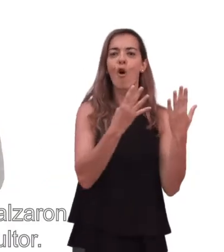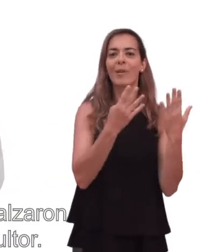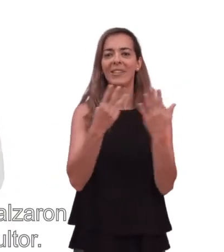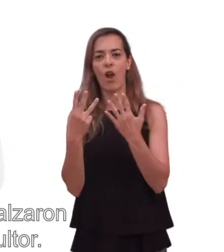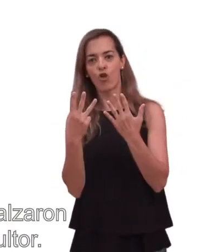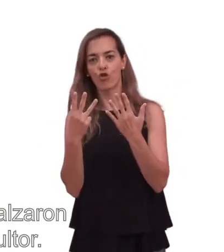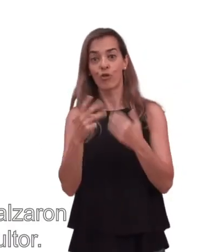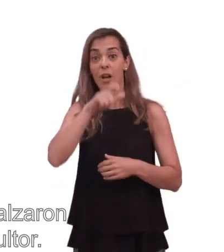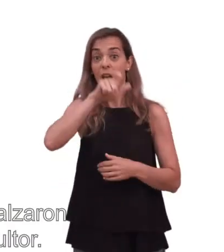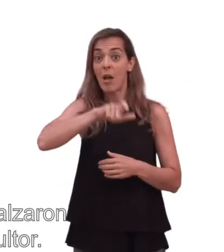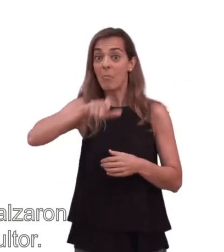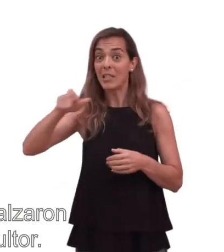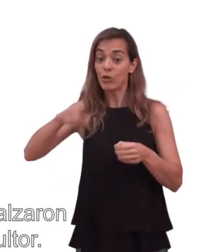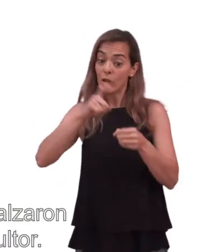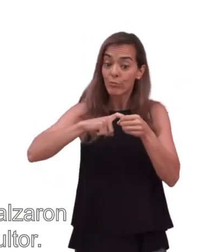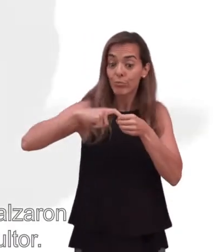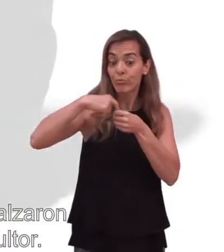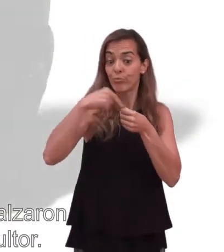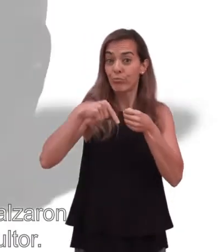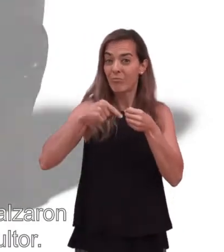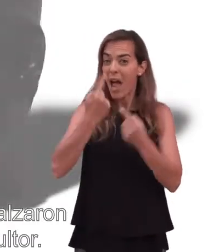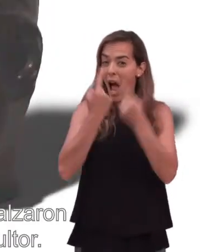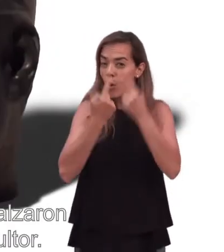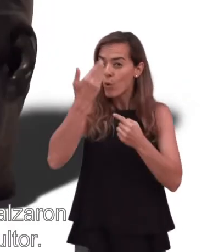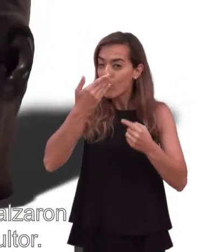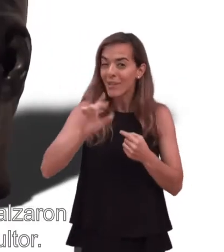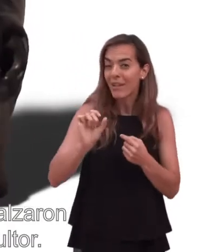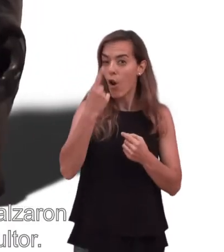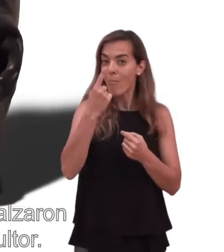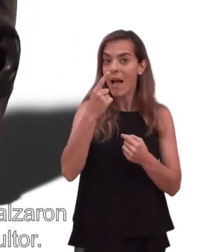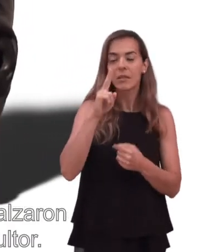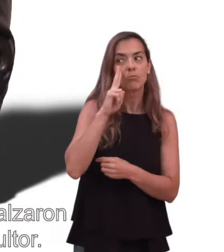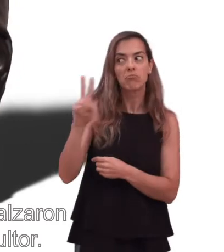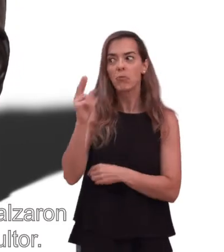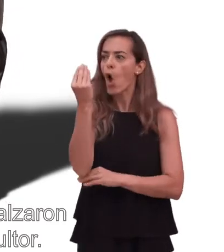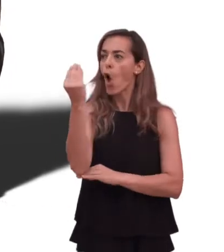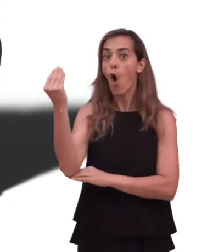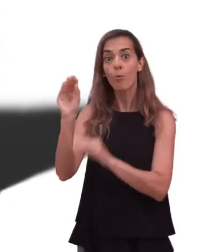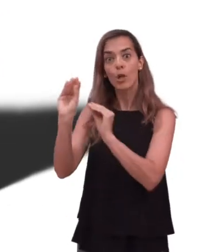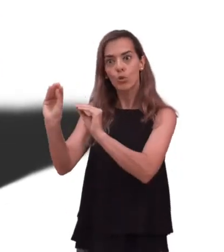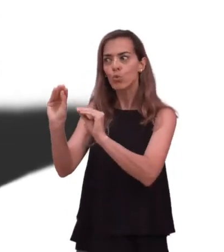máximos exponentes ensalzaron y promovieron la obra del escultor.